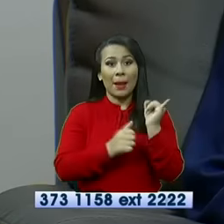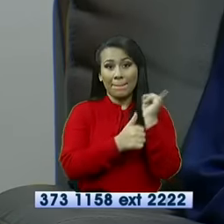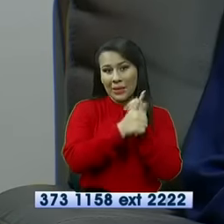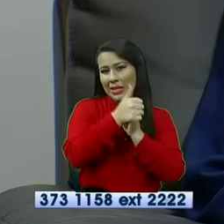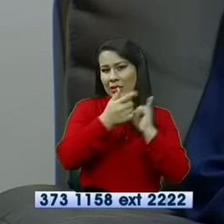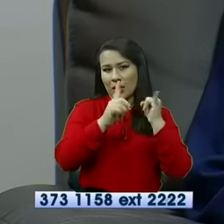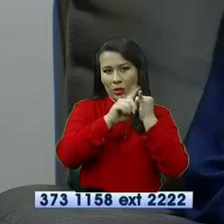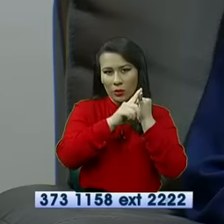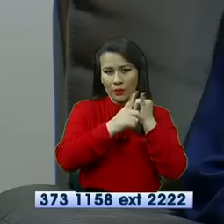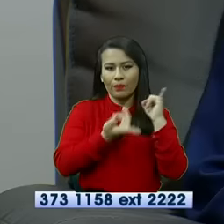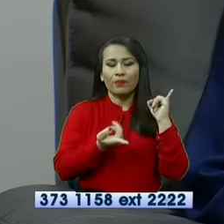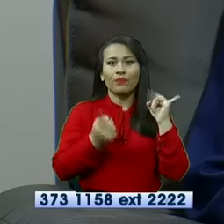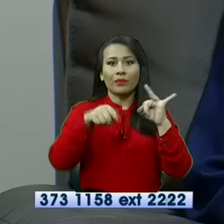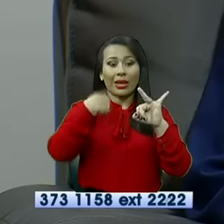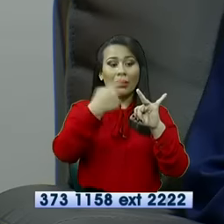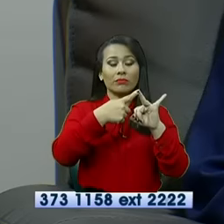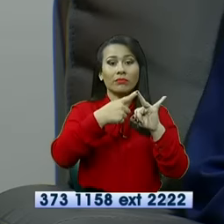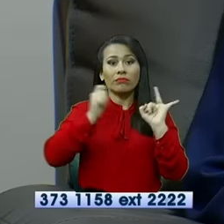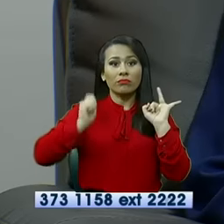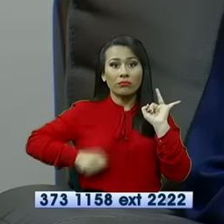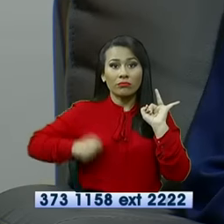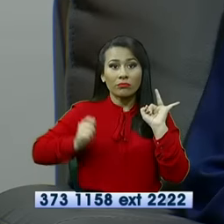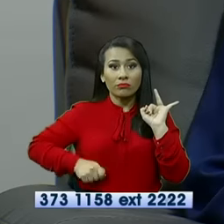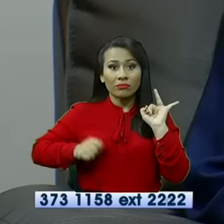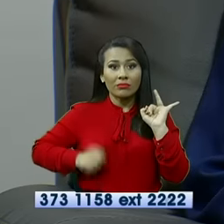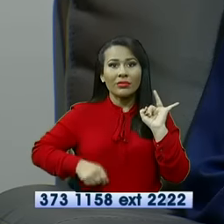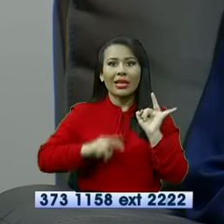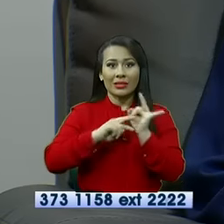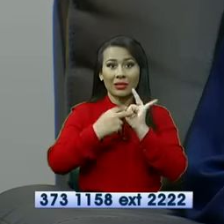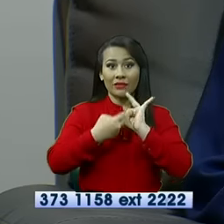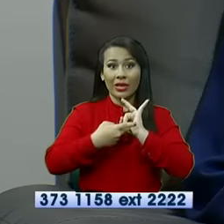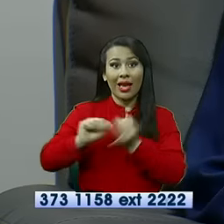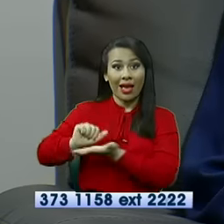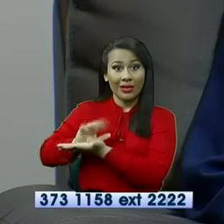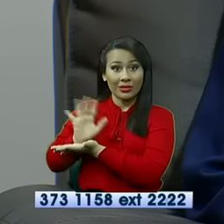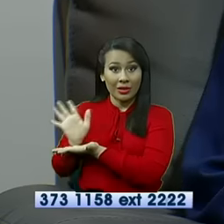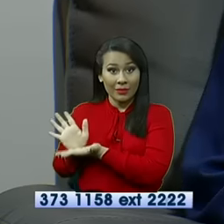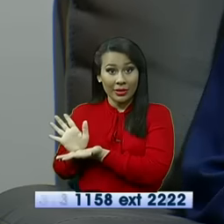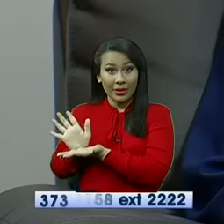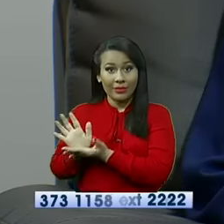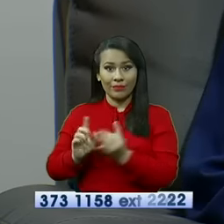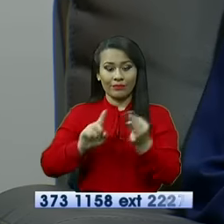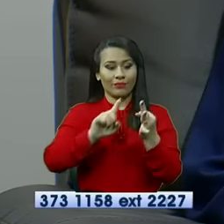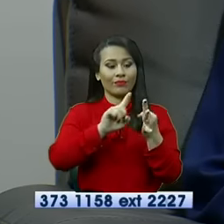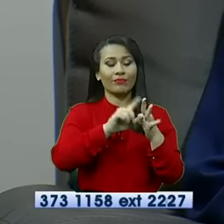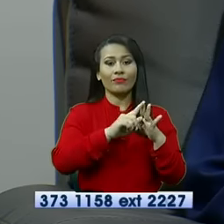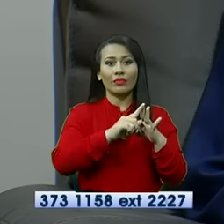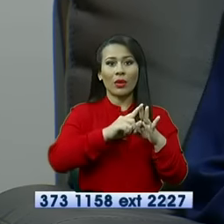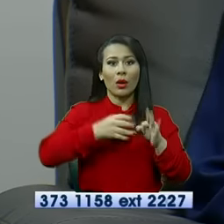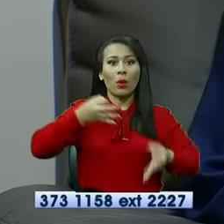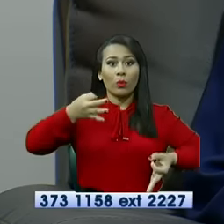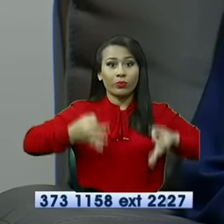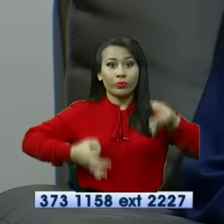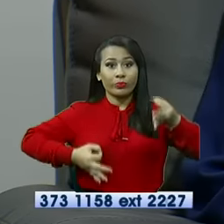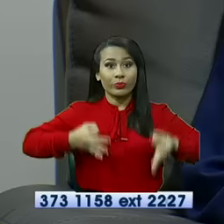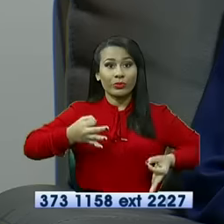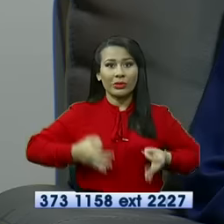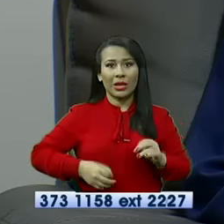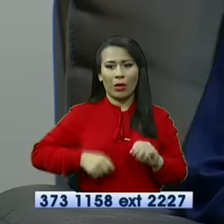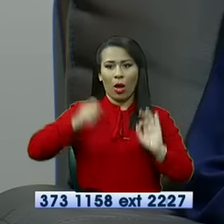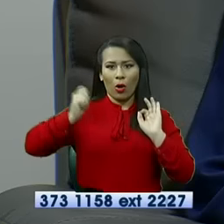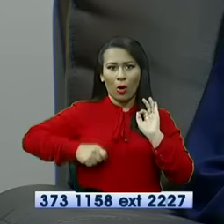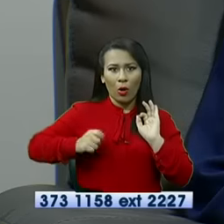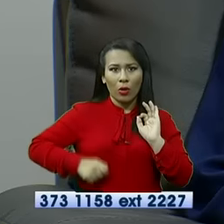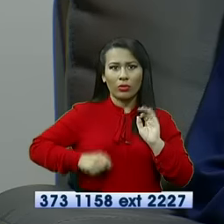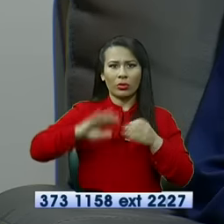dependencias la función legislativa que es la asamblea nacional la función judicial que son las Cortes